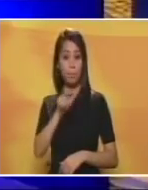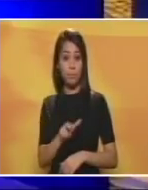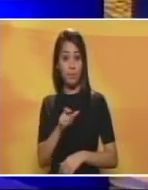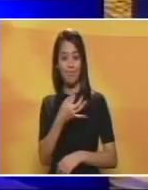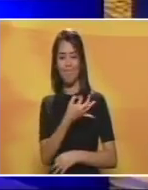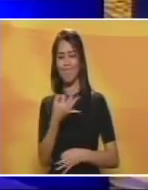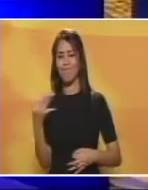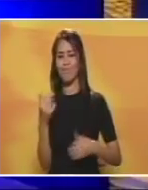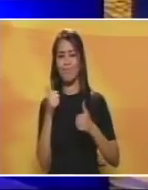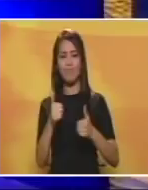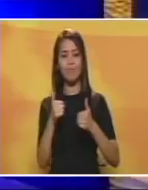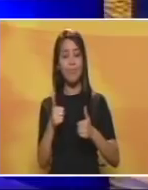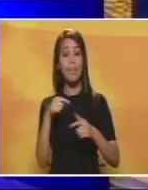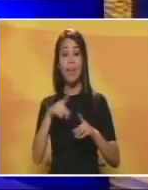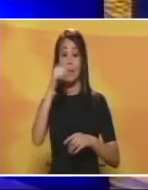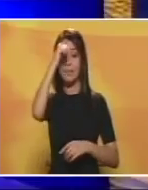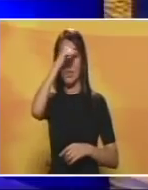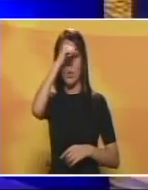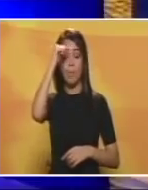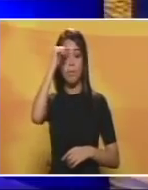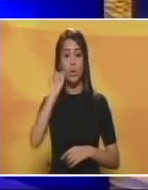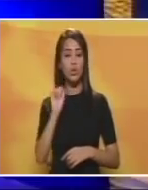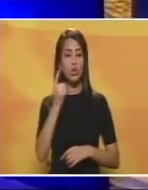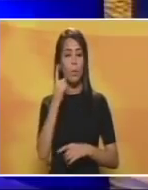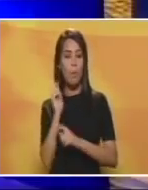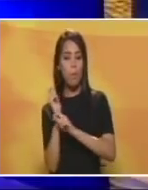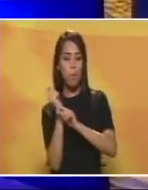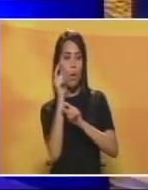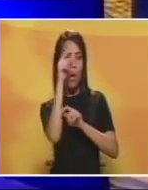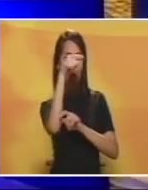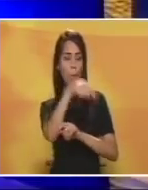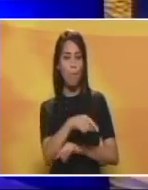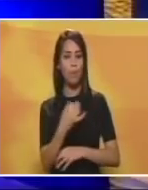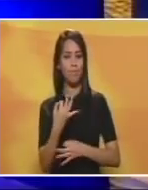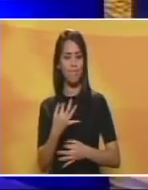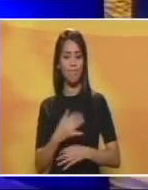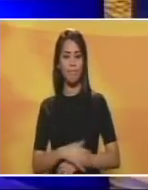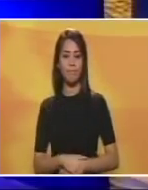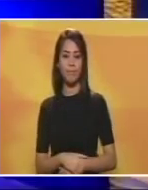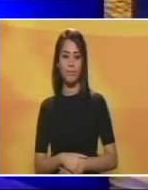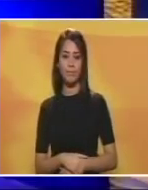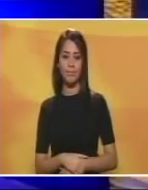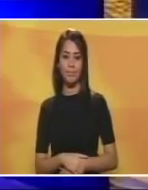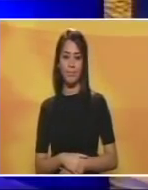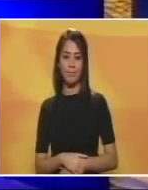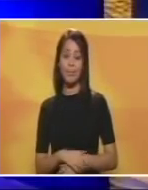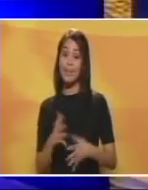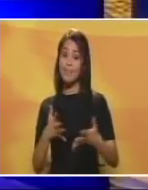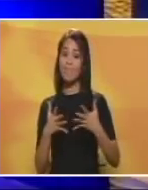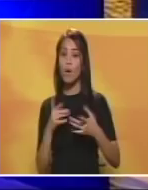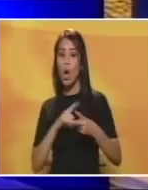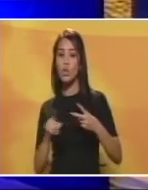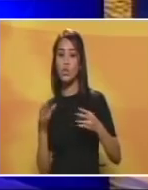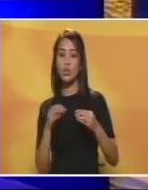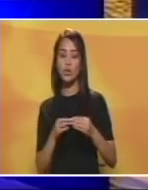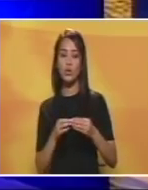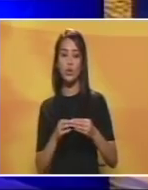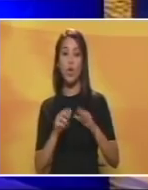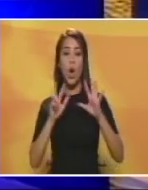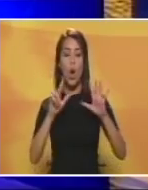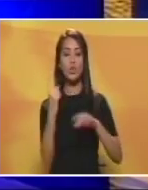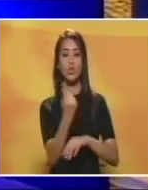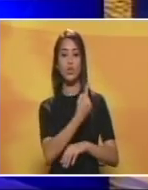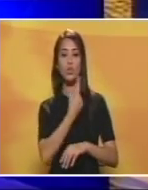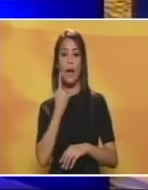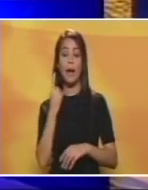más destacado de la jornada de este domingo, con su primer cuadrangular en las mayores para que sus Orioles de Baltimore derrotaran a los Yankees de Nueva York